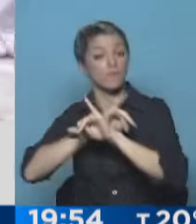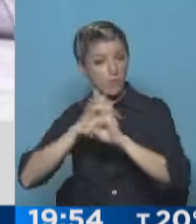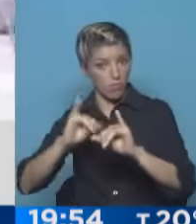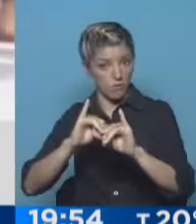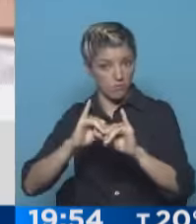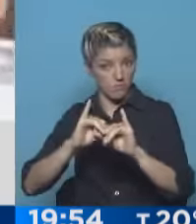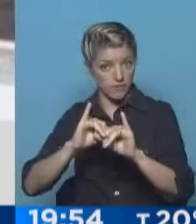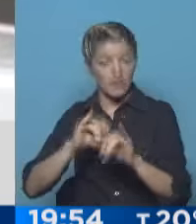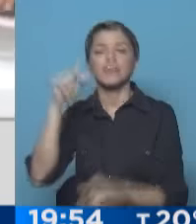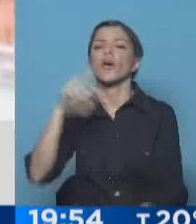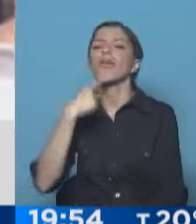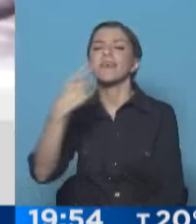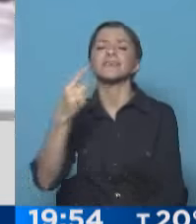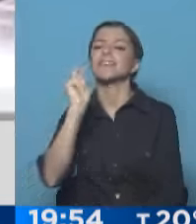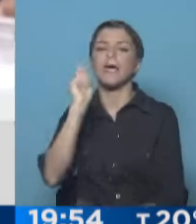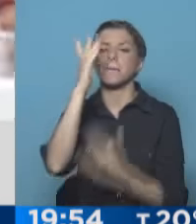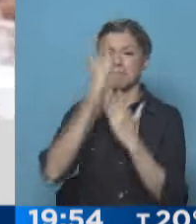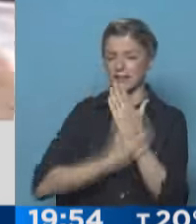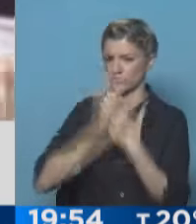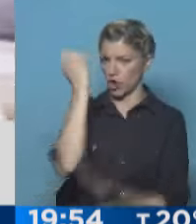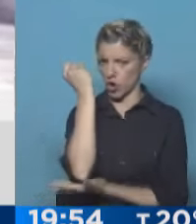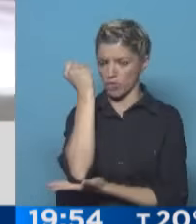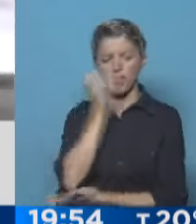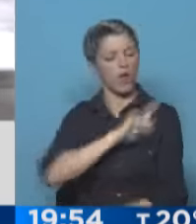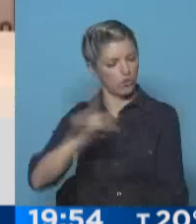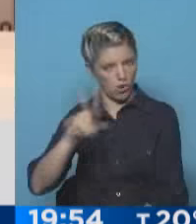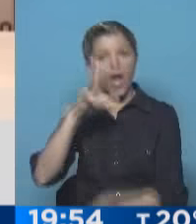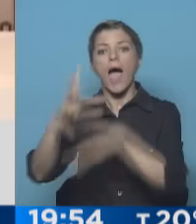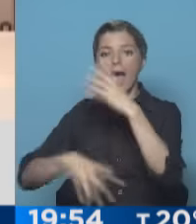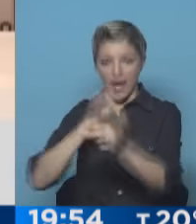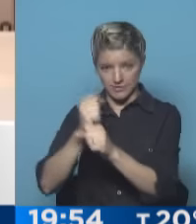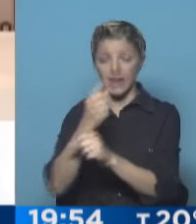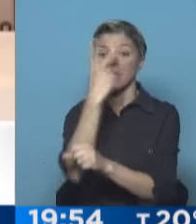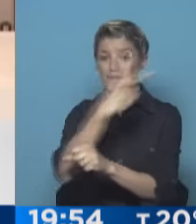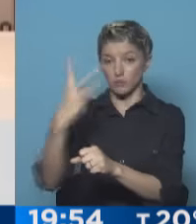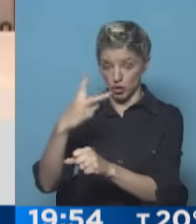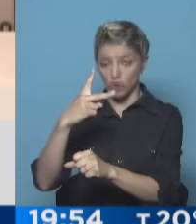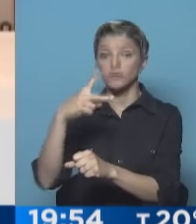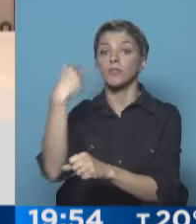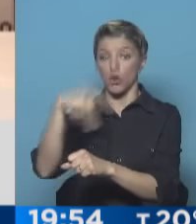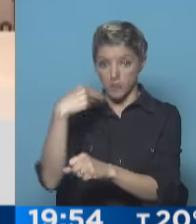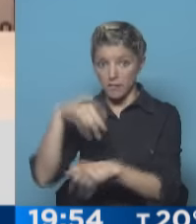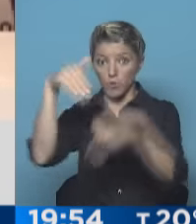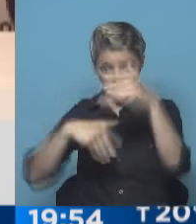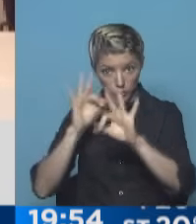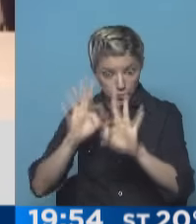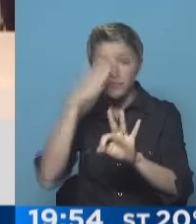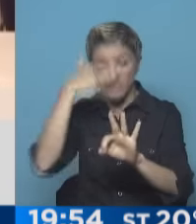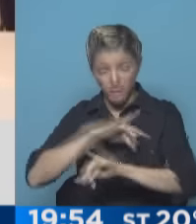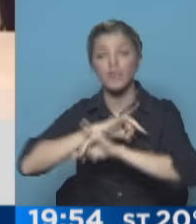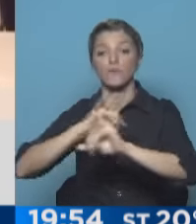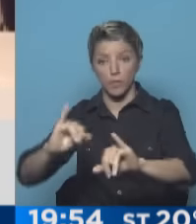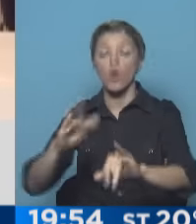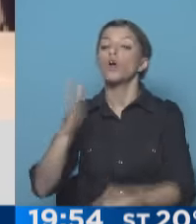no va a decir quién será su ministro de economía hasta después del balotaje solo definí Quiénes serían los